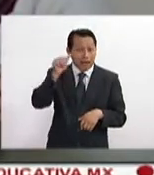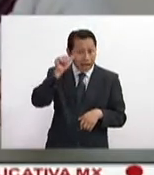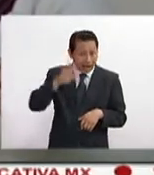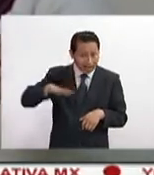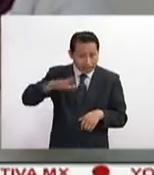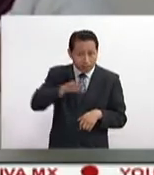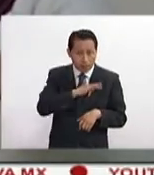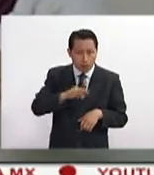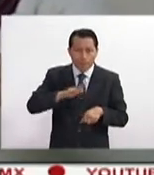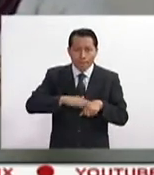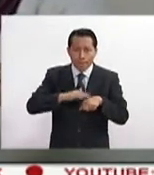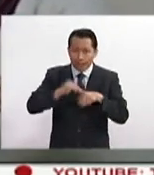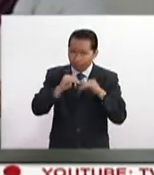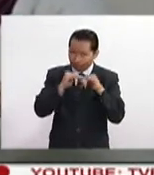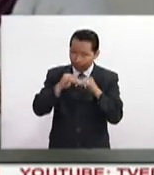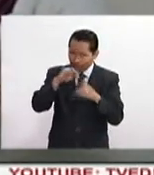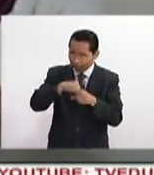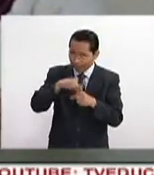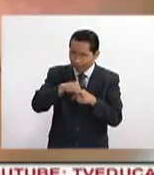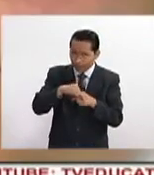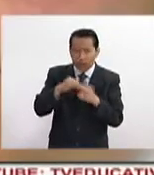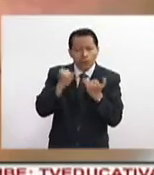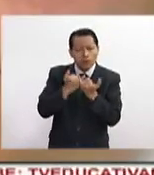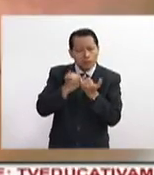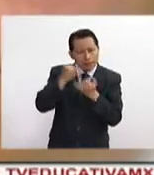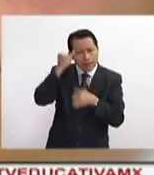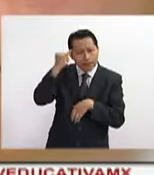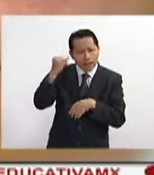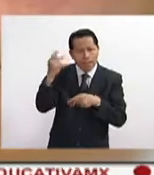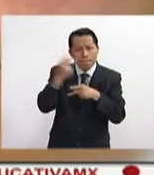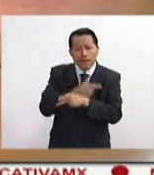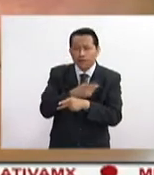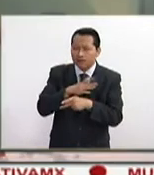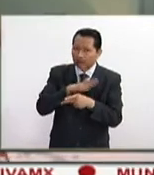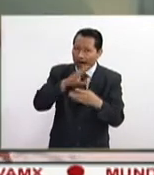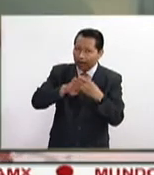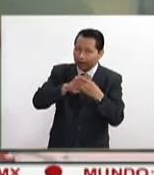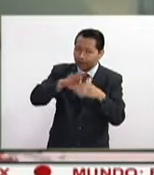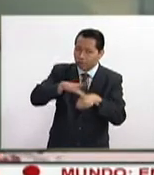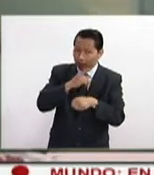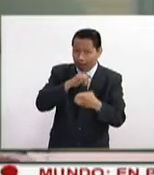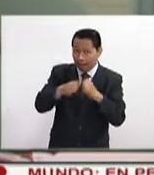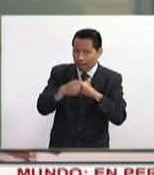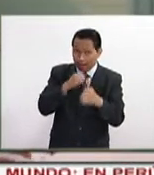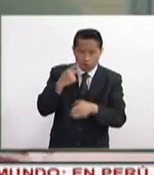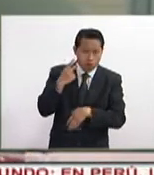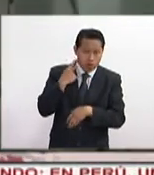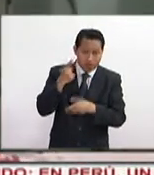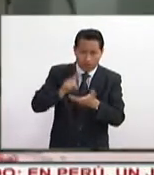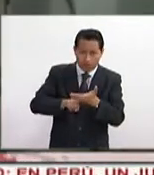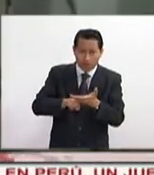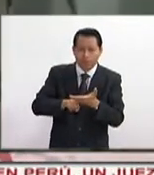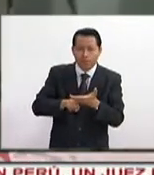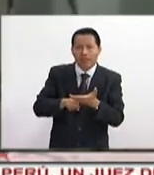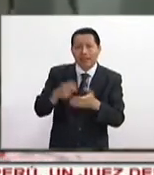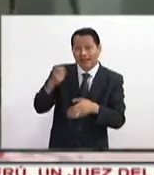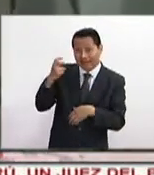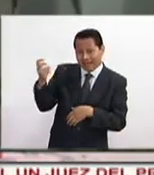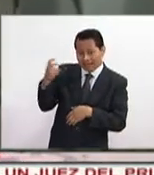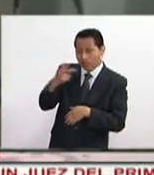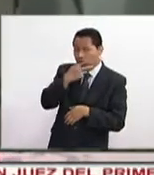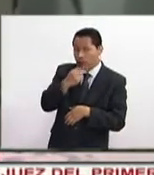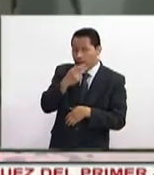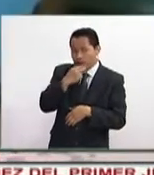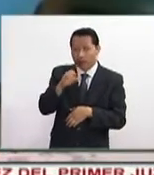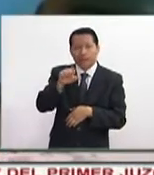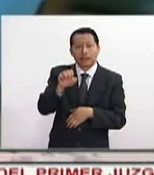asiático reinara la democracia. Sus ideales lo llevaron a la cárcel, pues era considerado un enemigo político interno. Liu Xiaobo